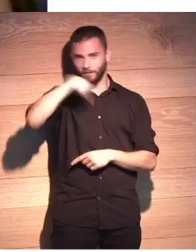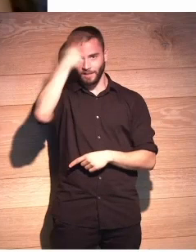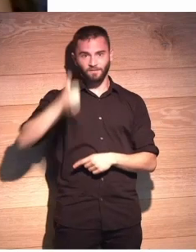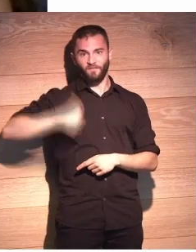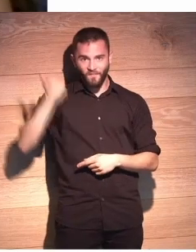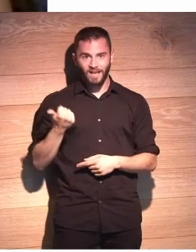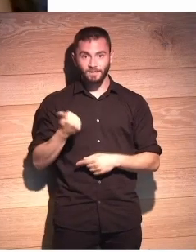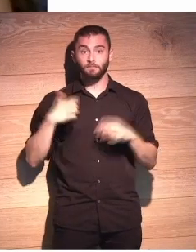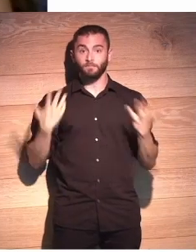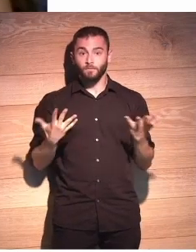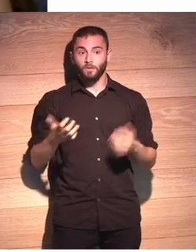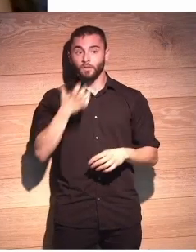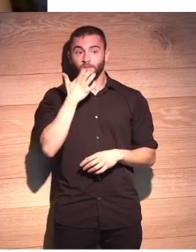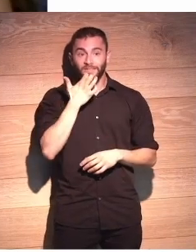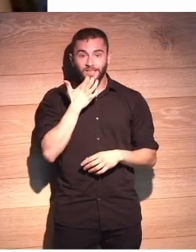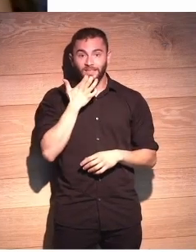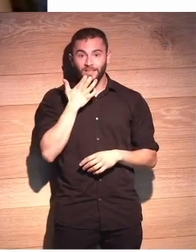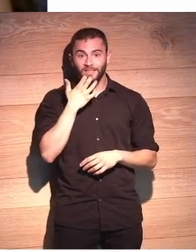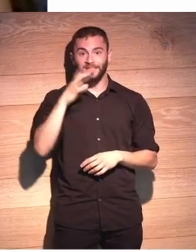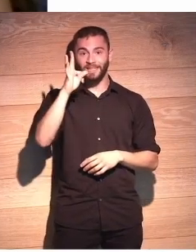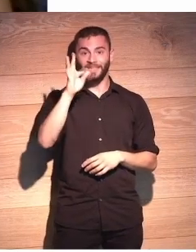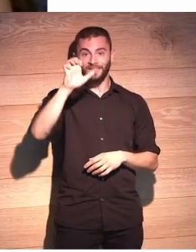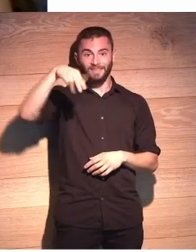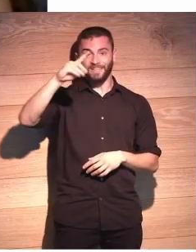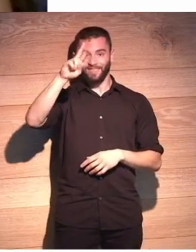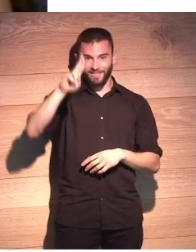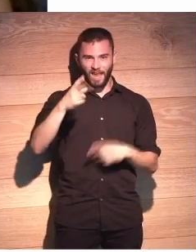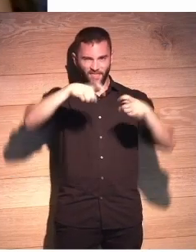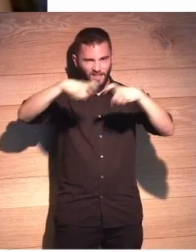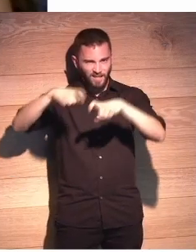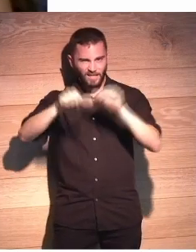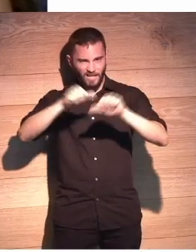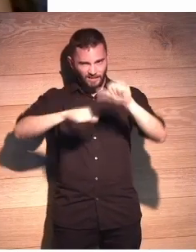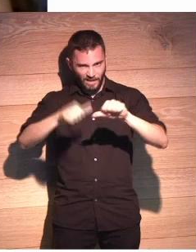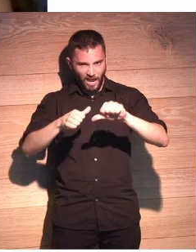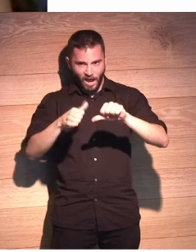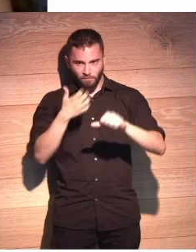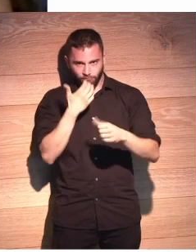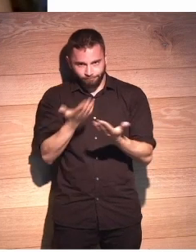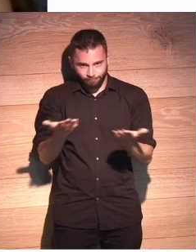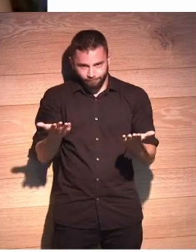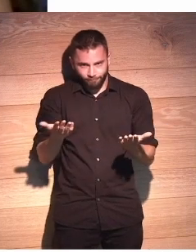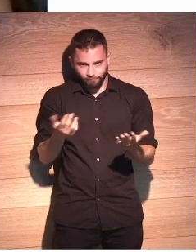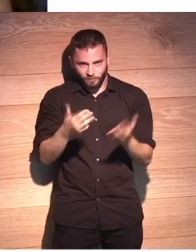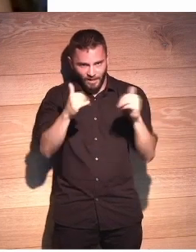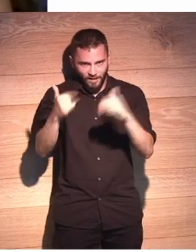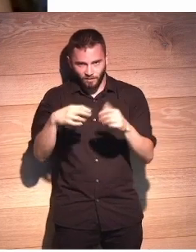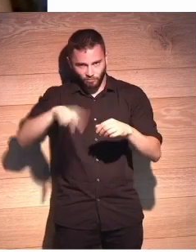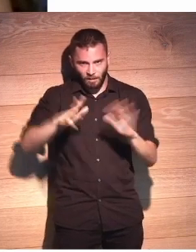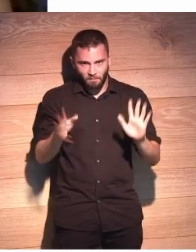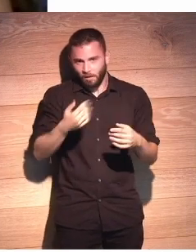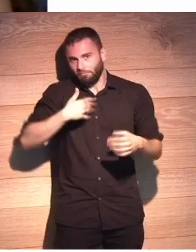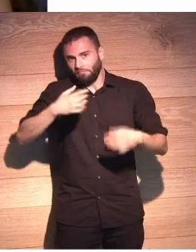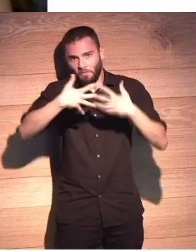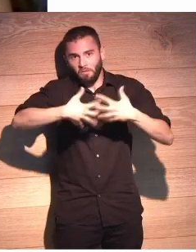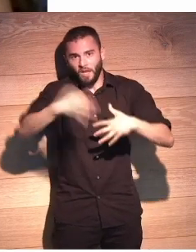tal manera que si alguno ligáis en Tinder, que nadie está nunca, pero debe funcionar, bueno, pues, o en Facebook,